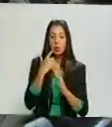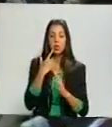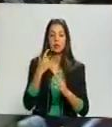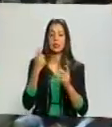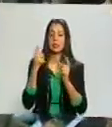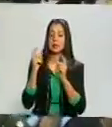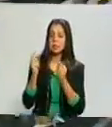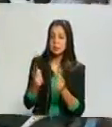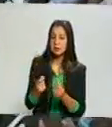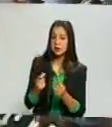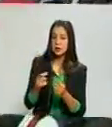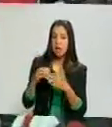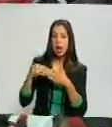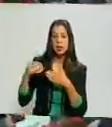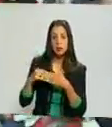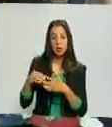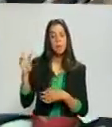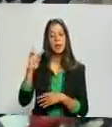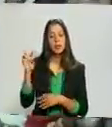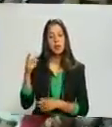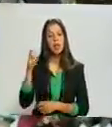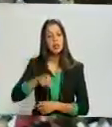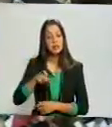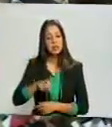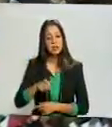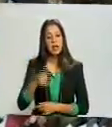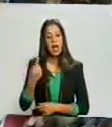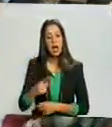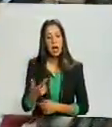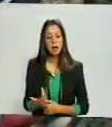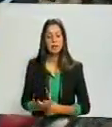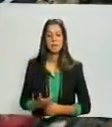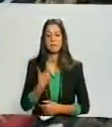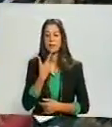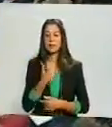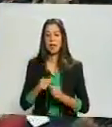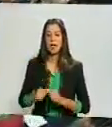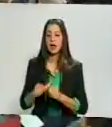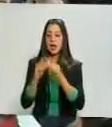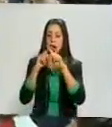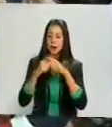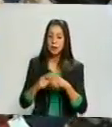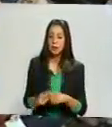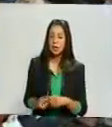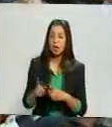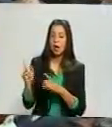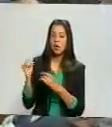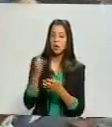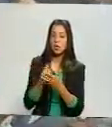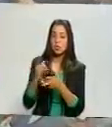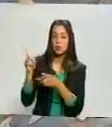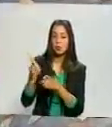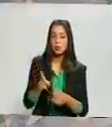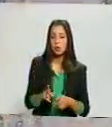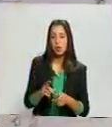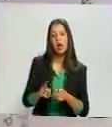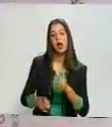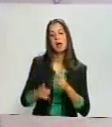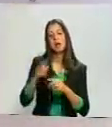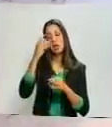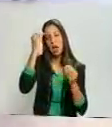divisas que tenemos hoy en Venezuela. Y sigue: la administración tributaria establecerá un régimen de pago